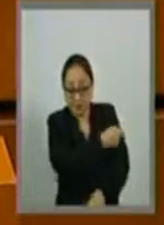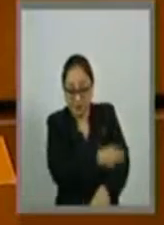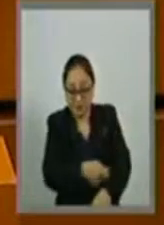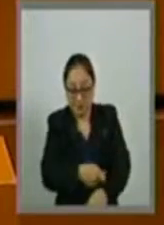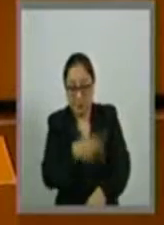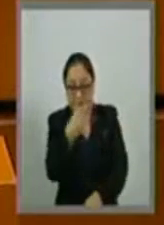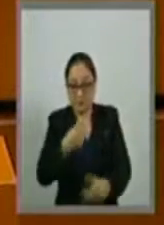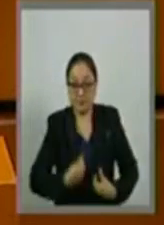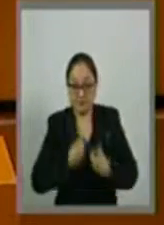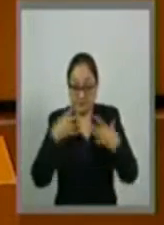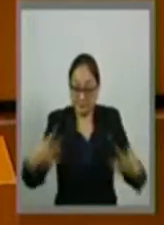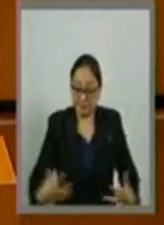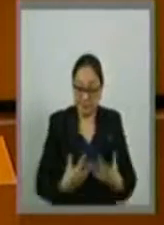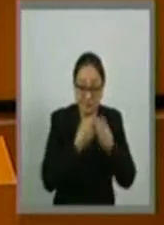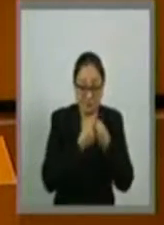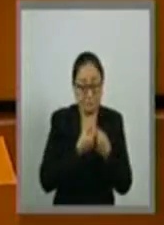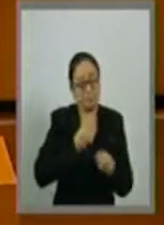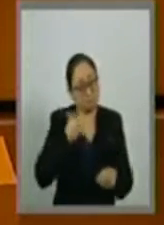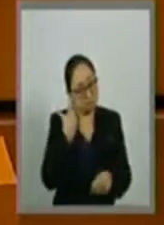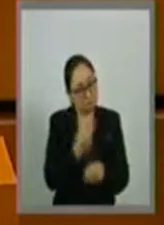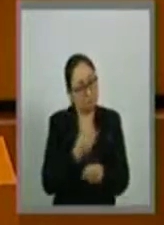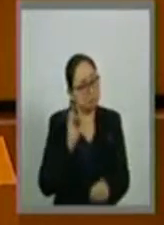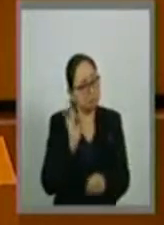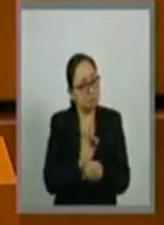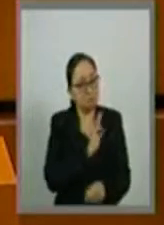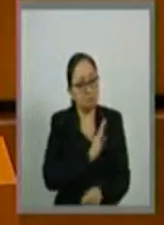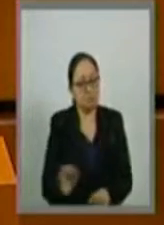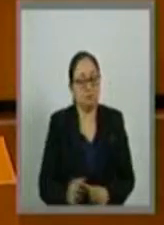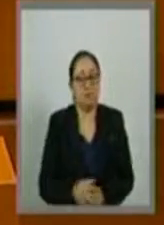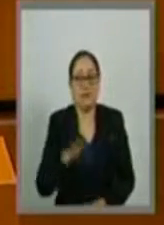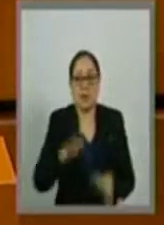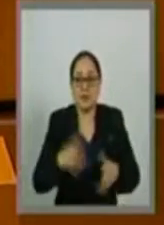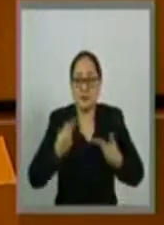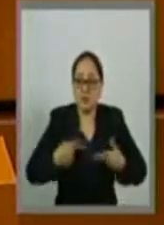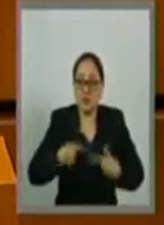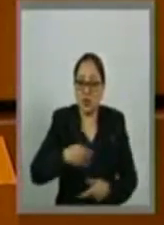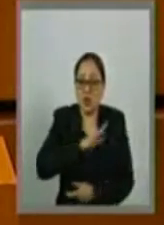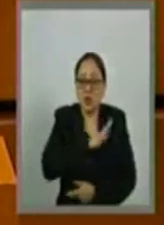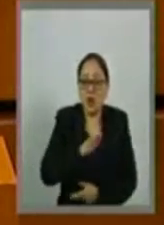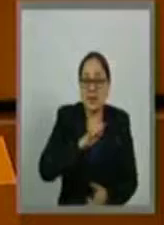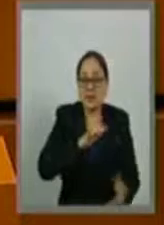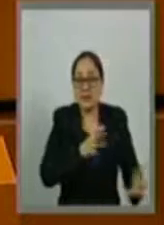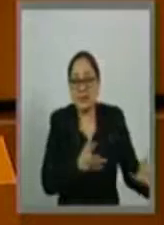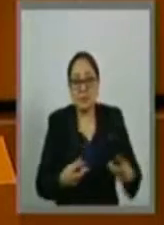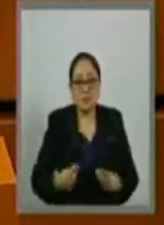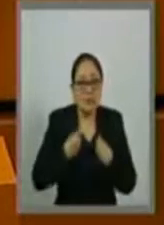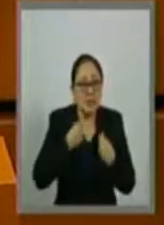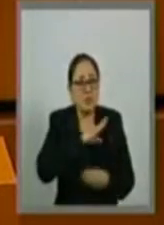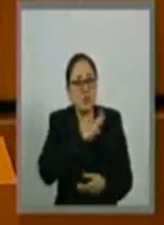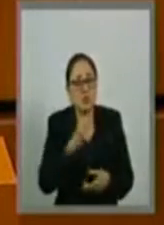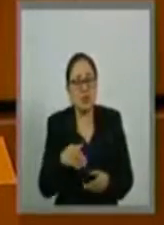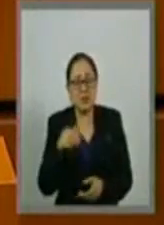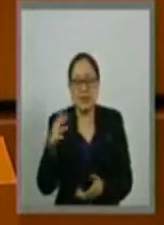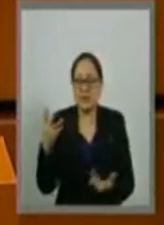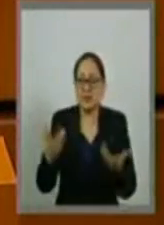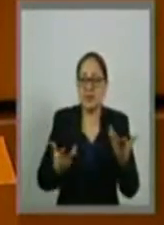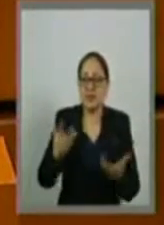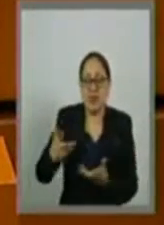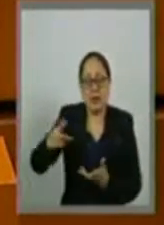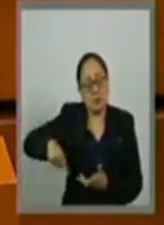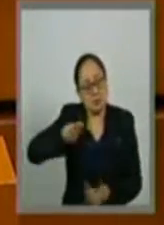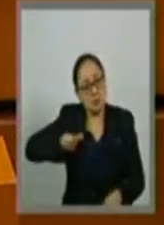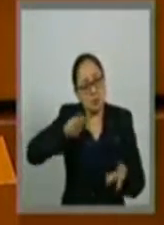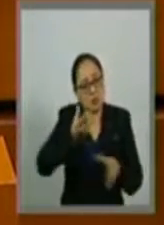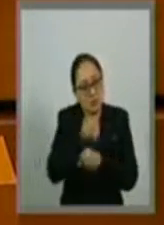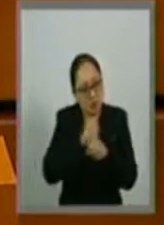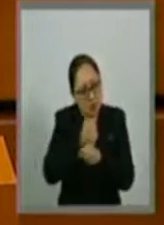otras personas que se pueden encontrar entre la vida y la muerte. Por eso es que hoy tenemos que hacer este llamado,